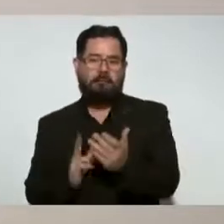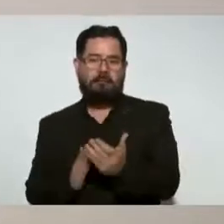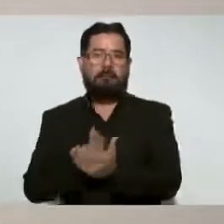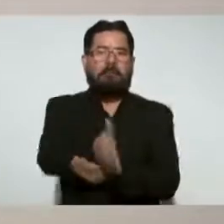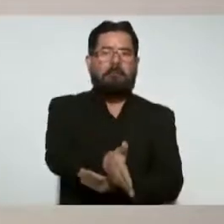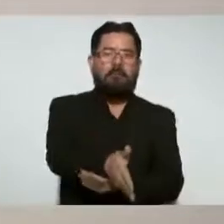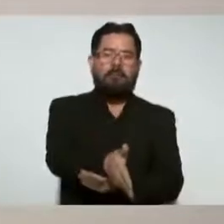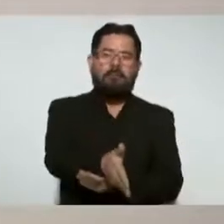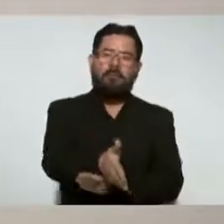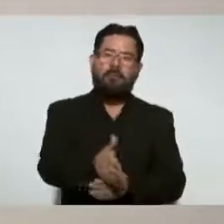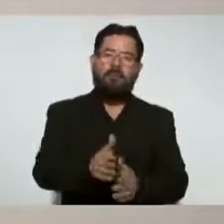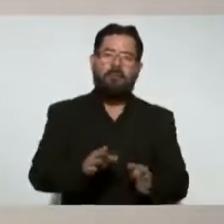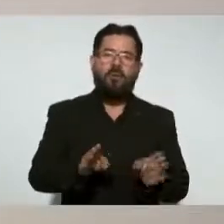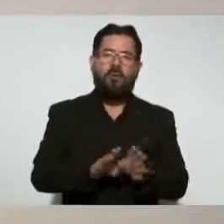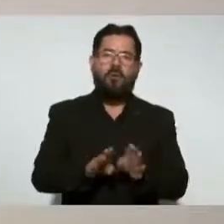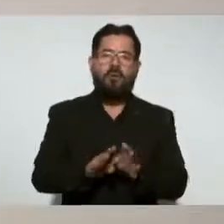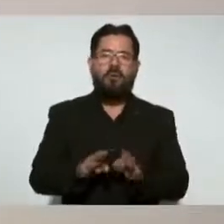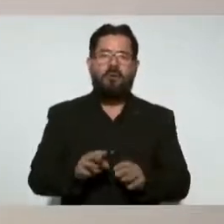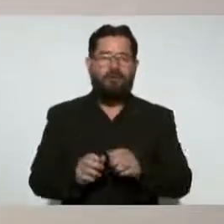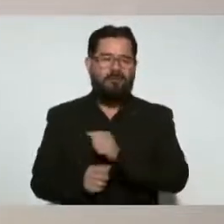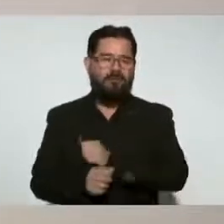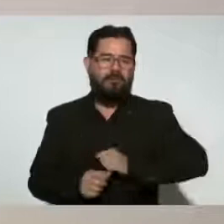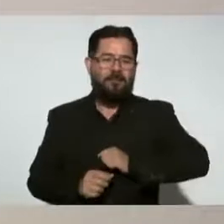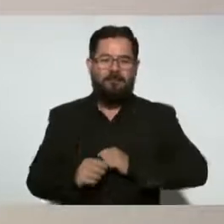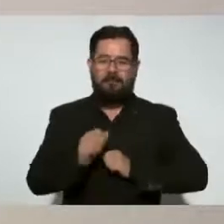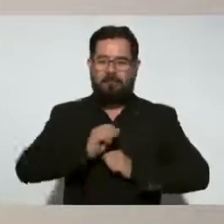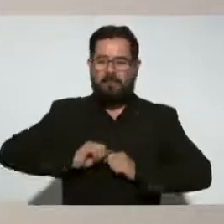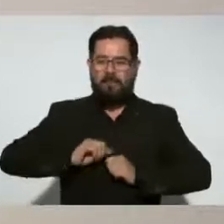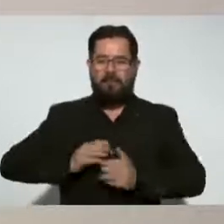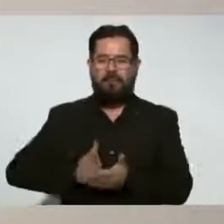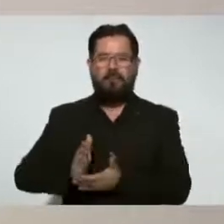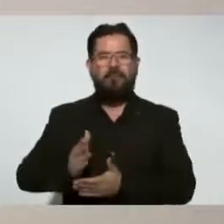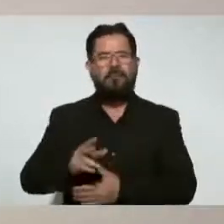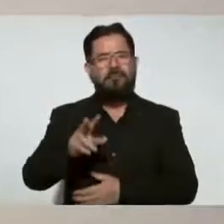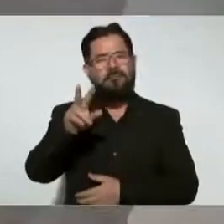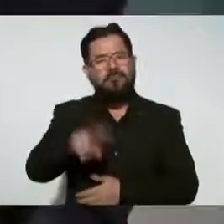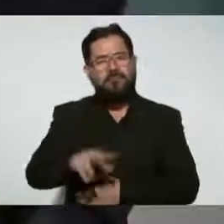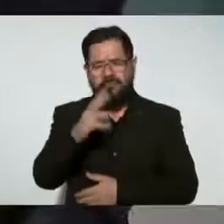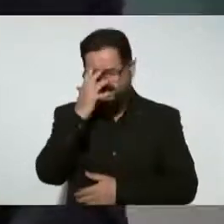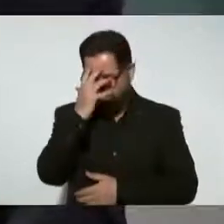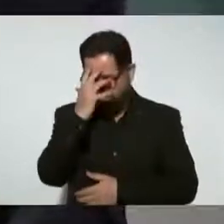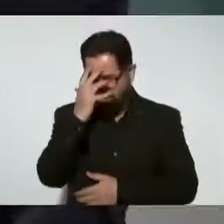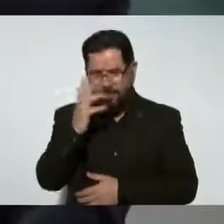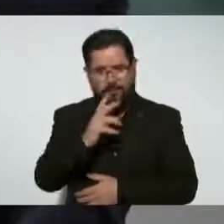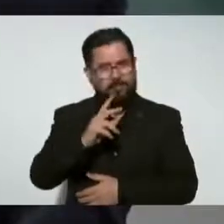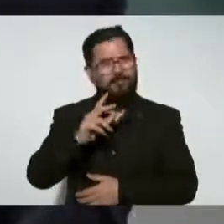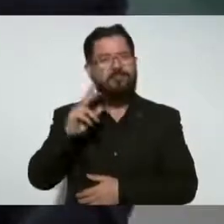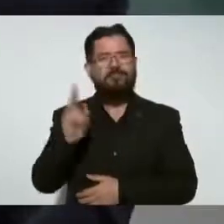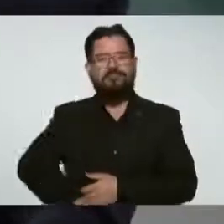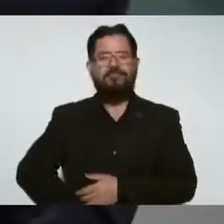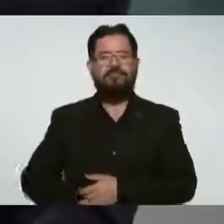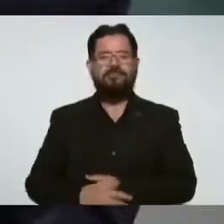hacer a un lado el influyentismo. Es una vergüenza que